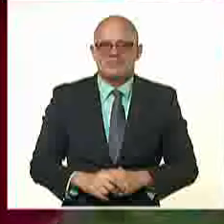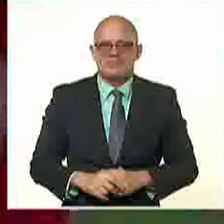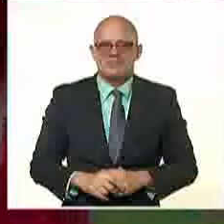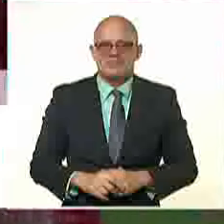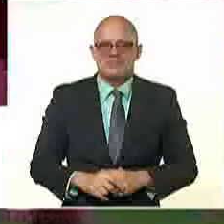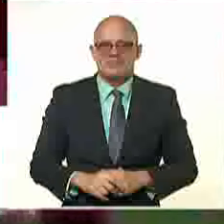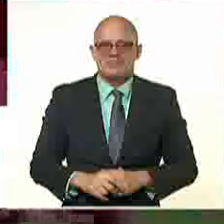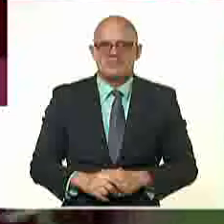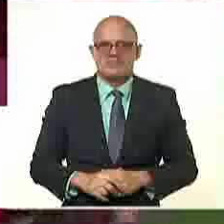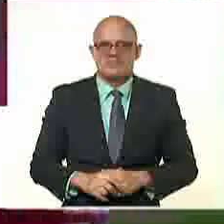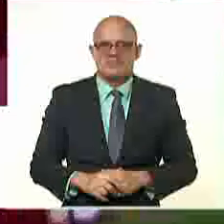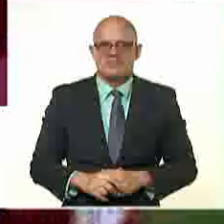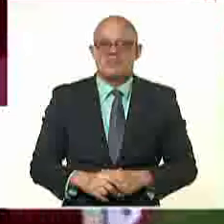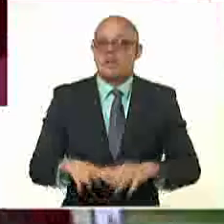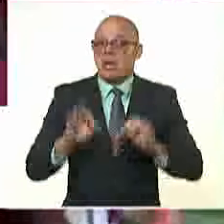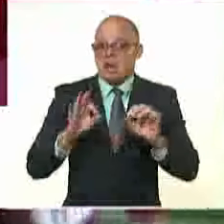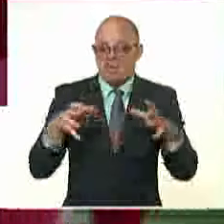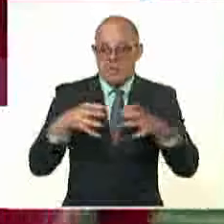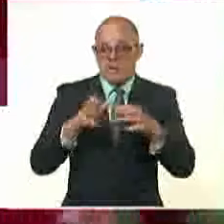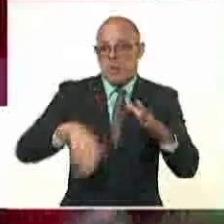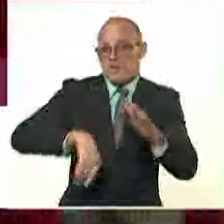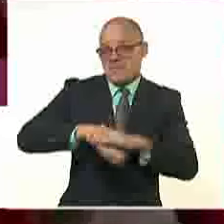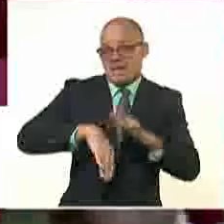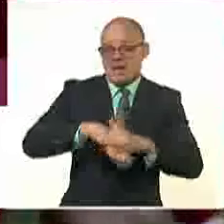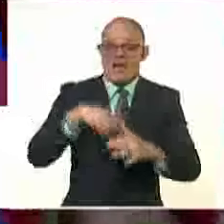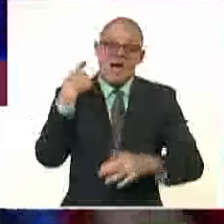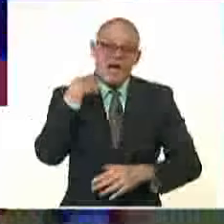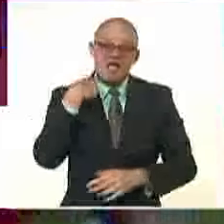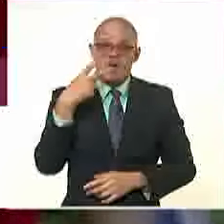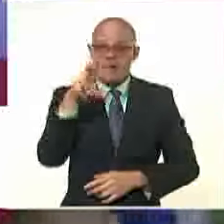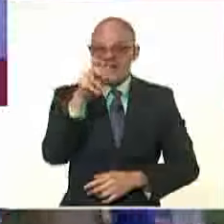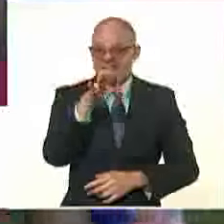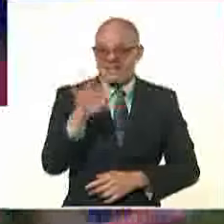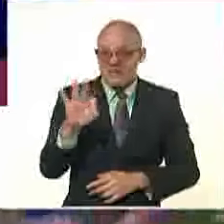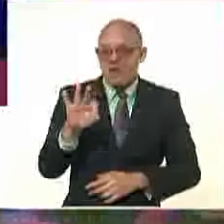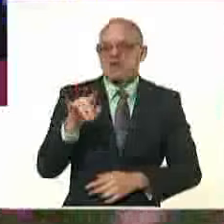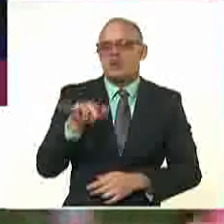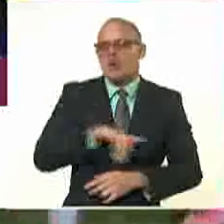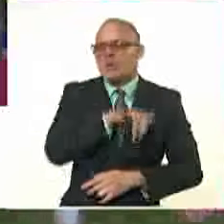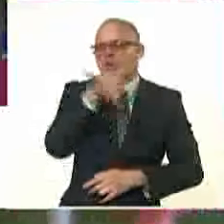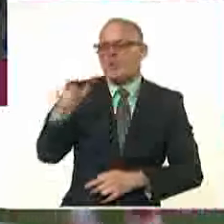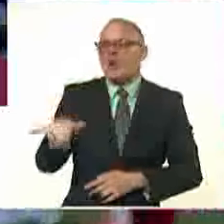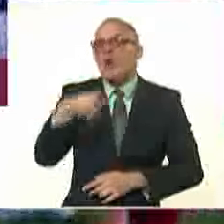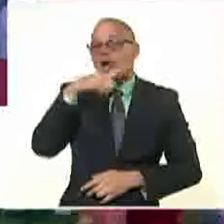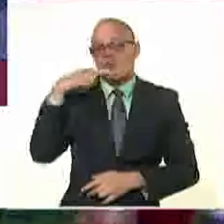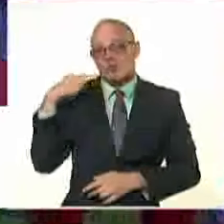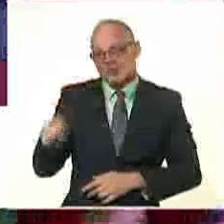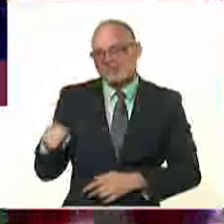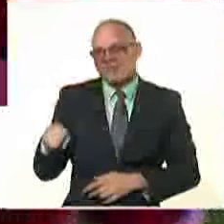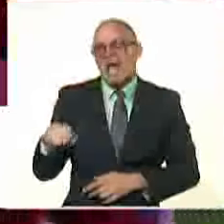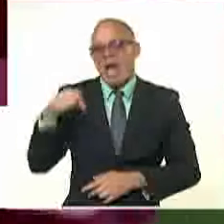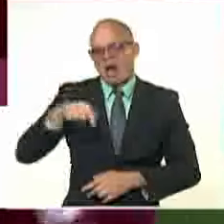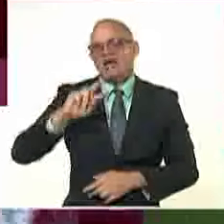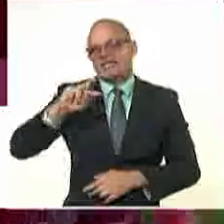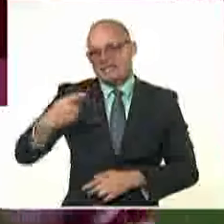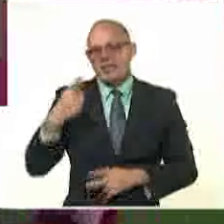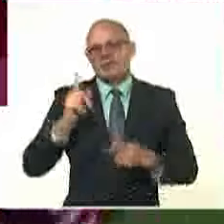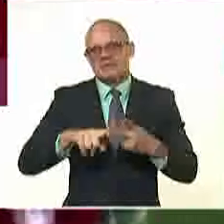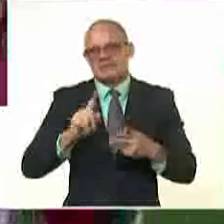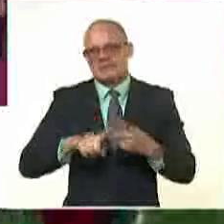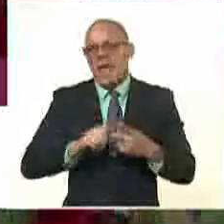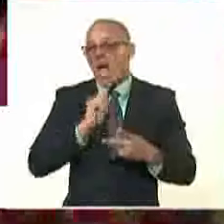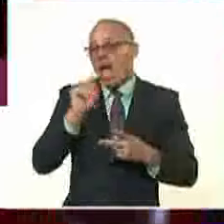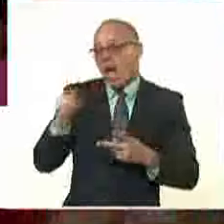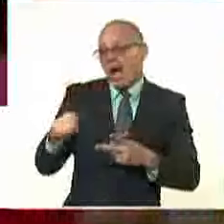Luego de haber participado en Rusia 2018, Panamá regresa a una Copa del Mundo. En la cita en predios rusos, 2 de los